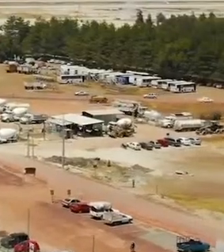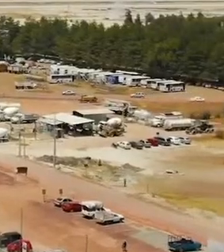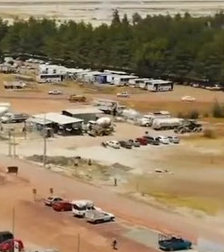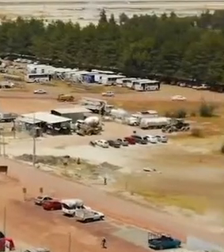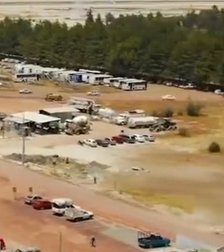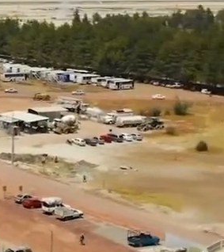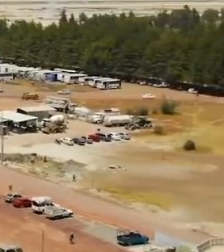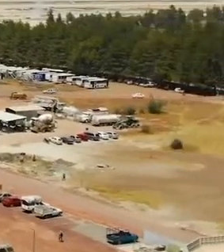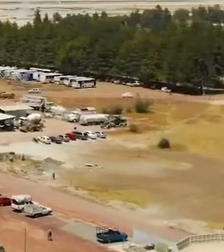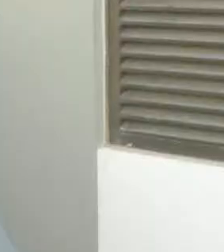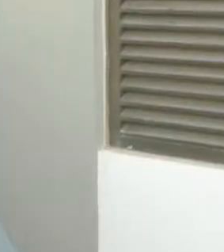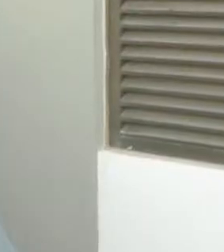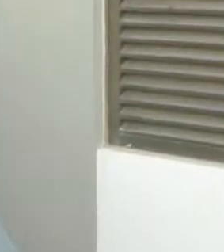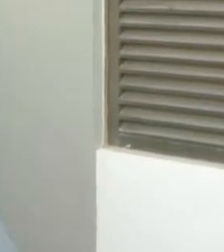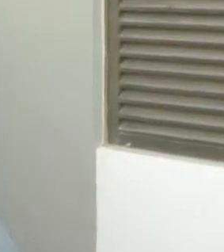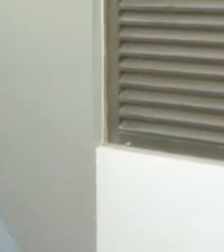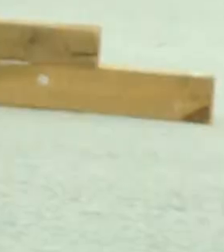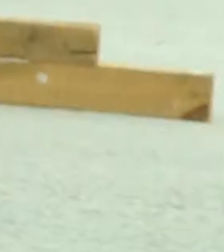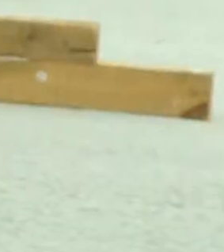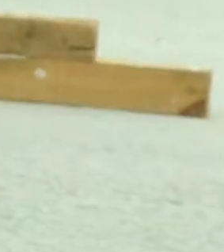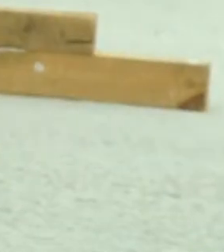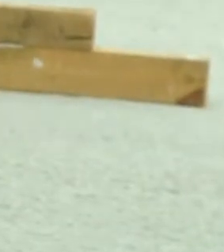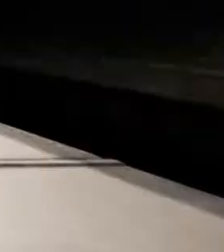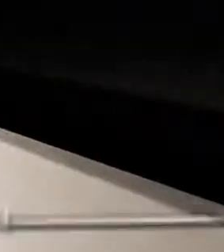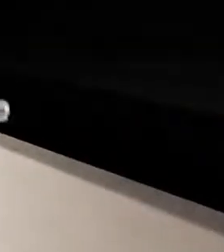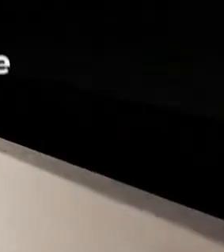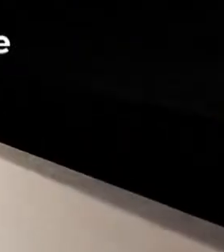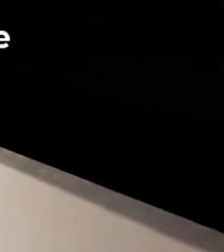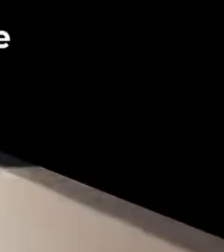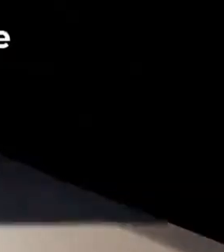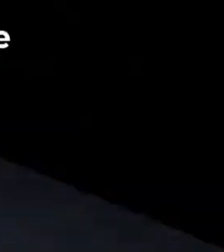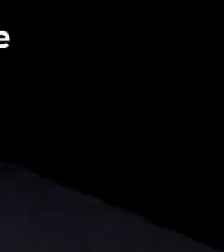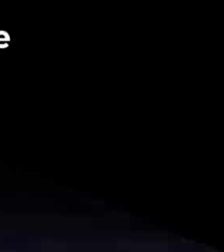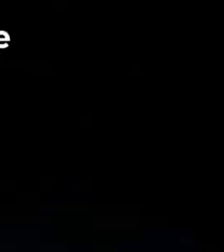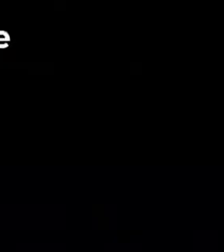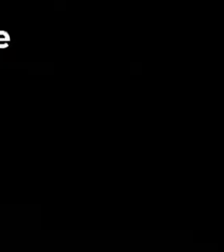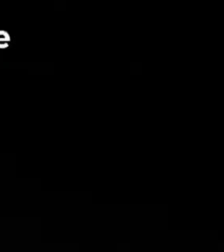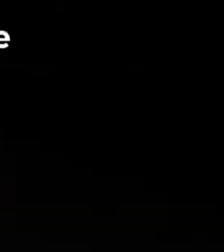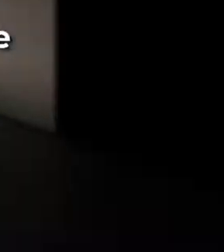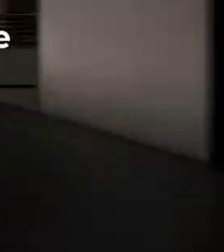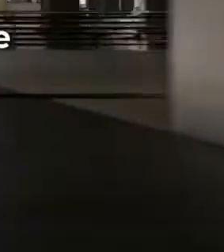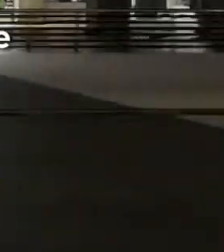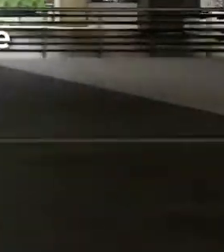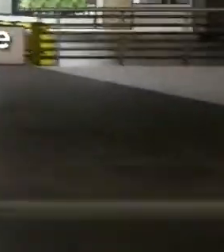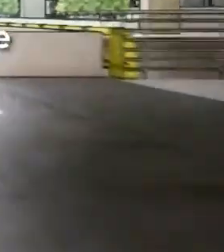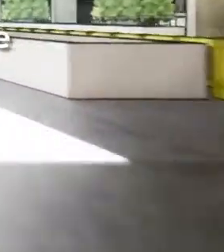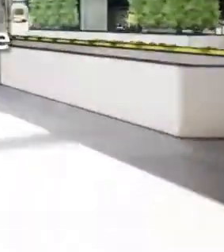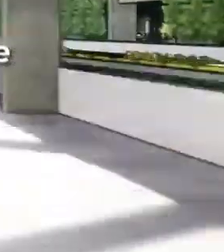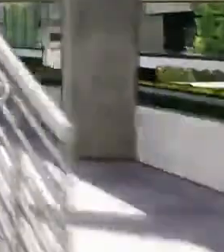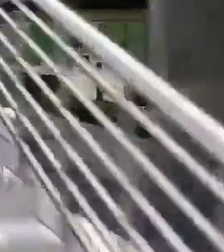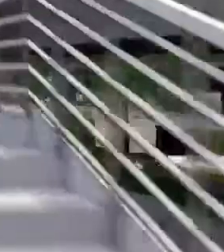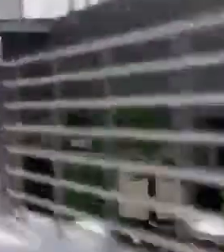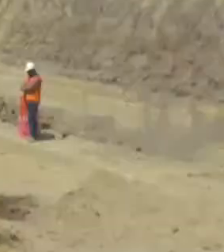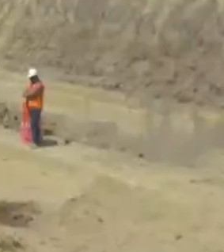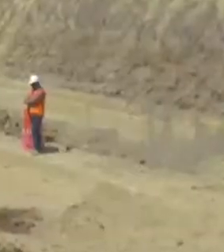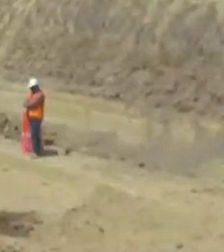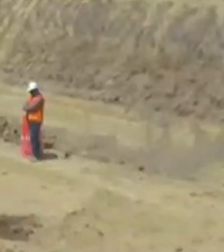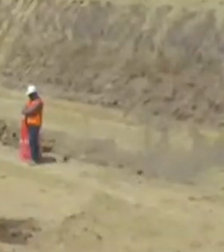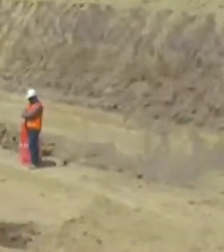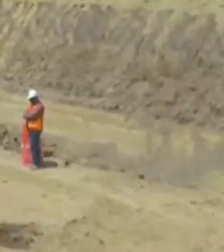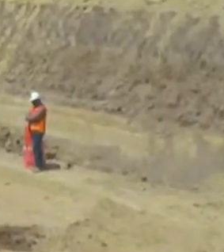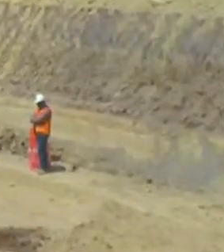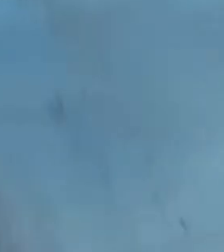para recibir bastidores triangulares y la instalación de iluminación. En el estacionamiento y terminal intermodal de transporte terrestre,